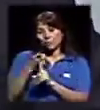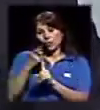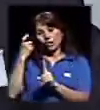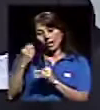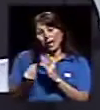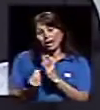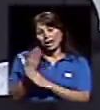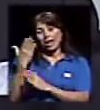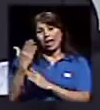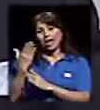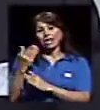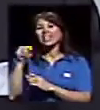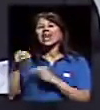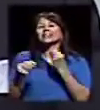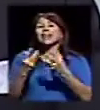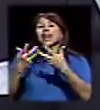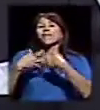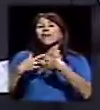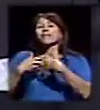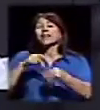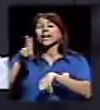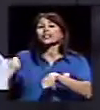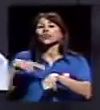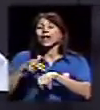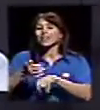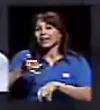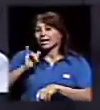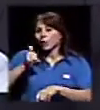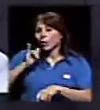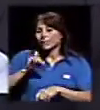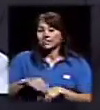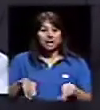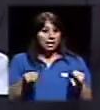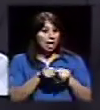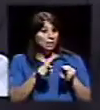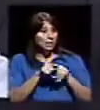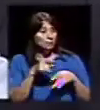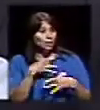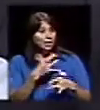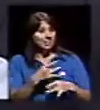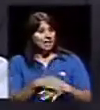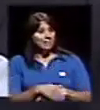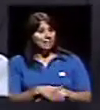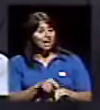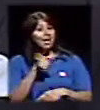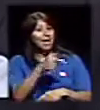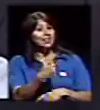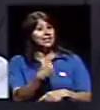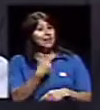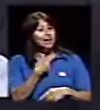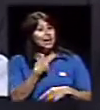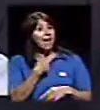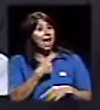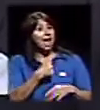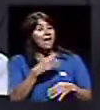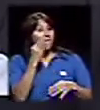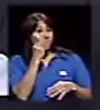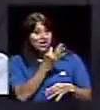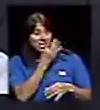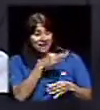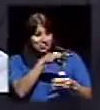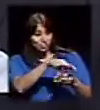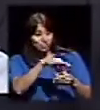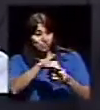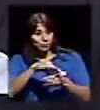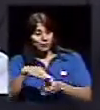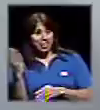que será la Fábrica Nacional de Licores, ¿verdad? Y además, muy interesante, él tenía fincas de caña. Sí. Y entonces consigue